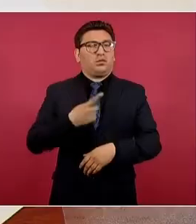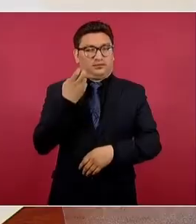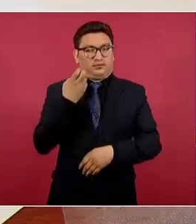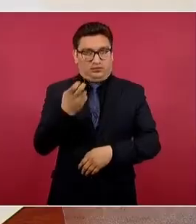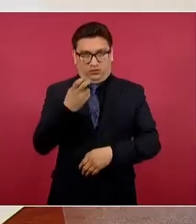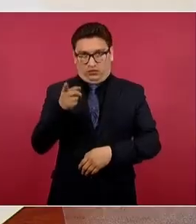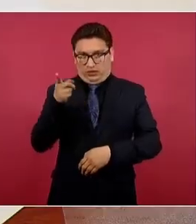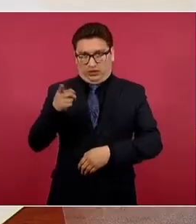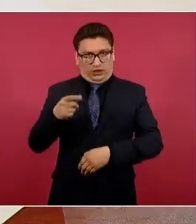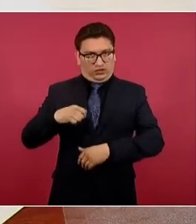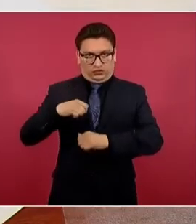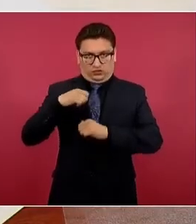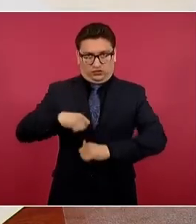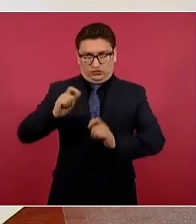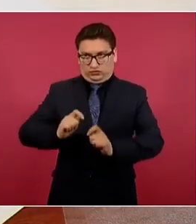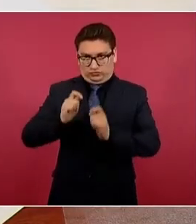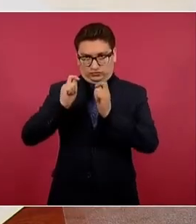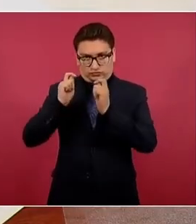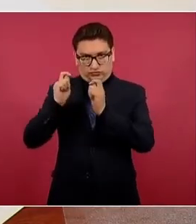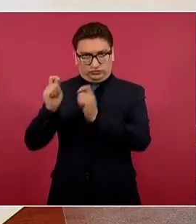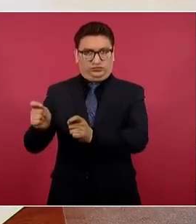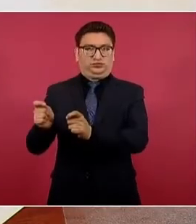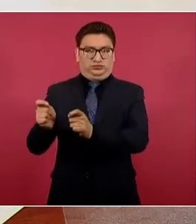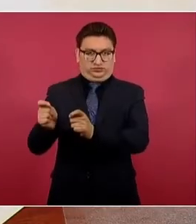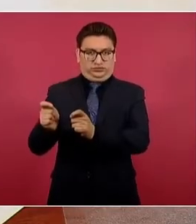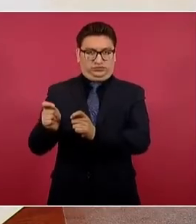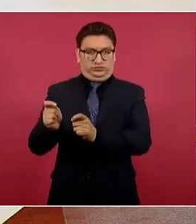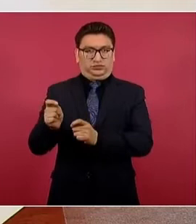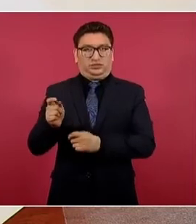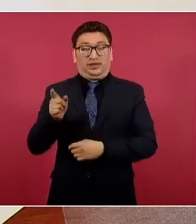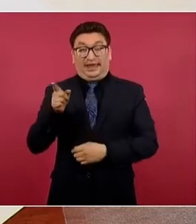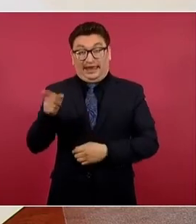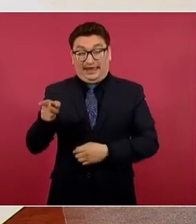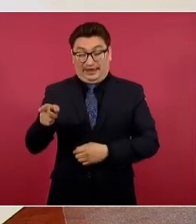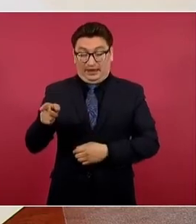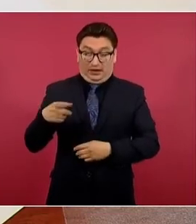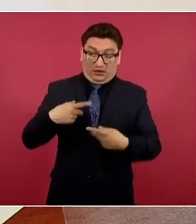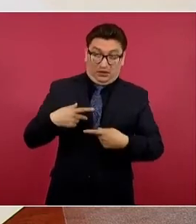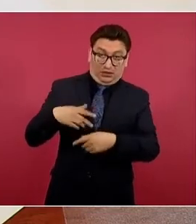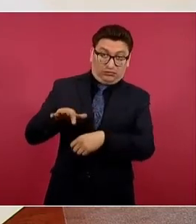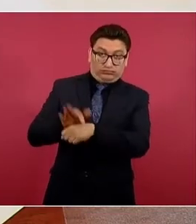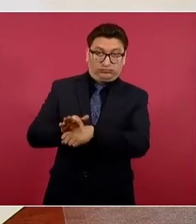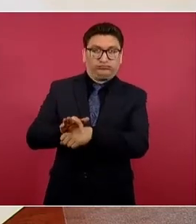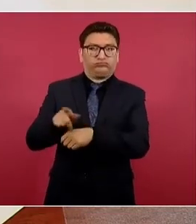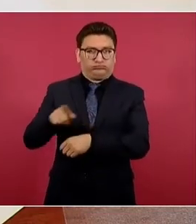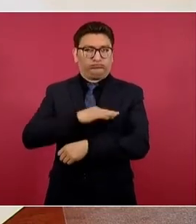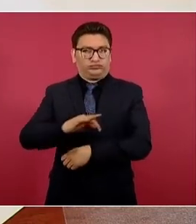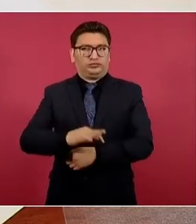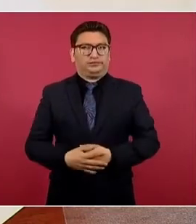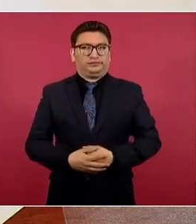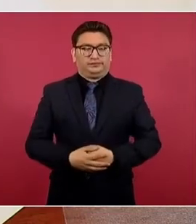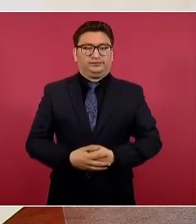el carácter de testigo protegido.